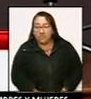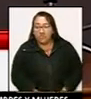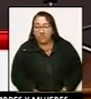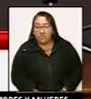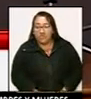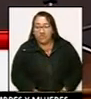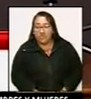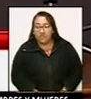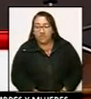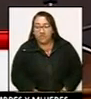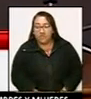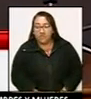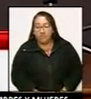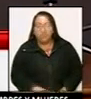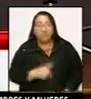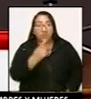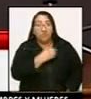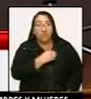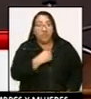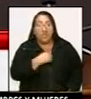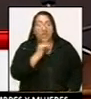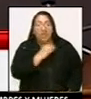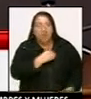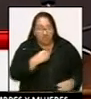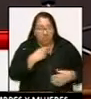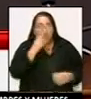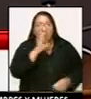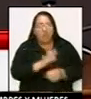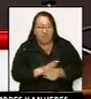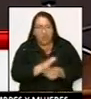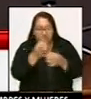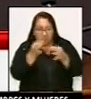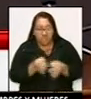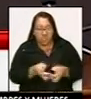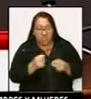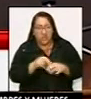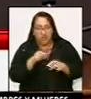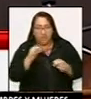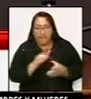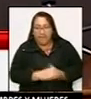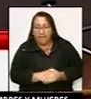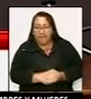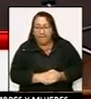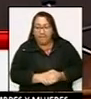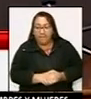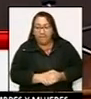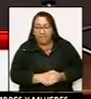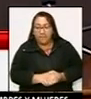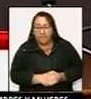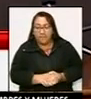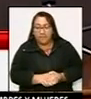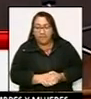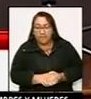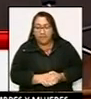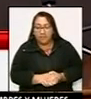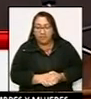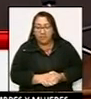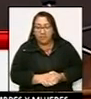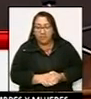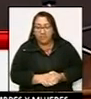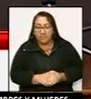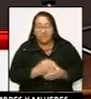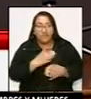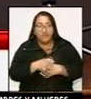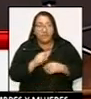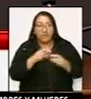premier y la ministra se puedan comprometer en este pleno del Congreso, porque a través